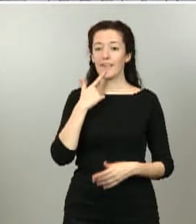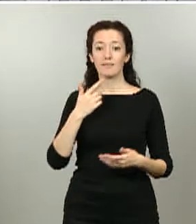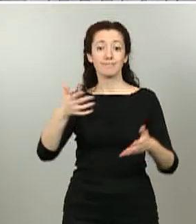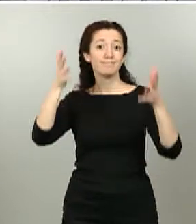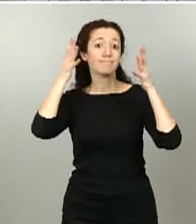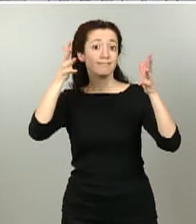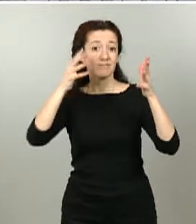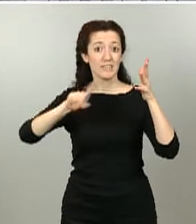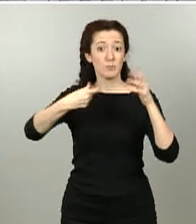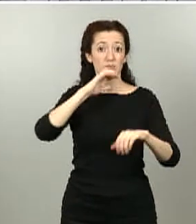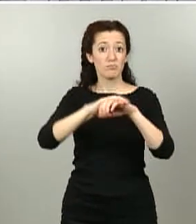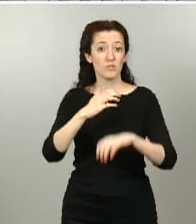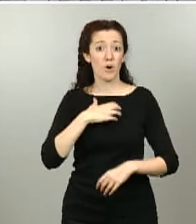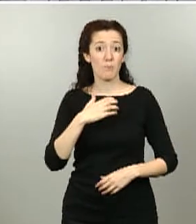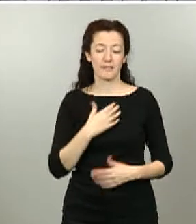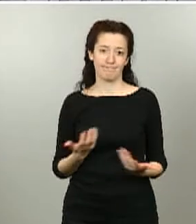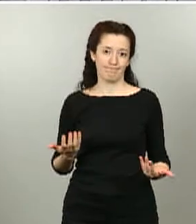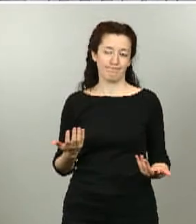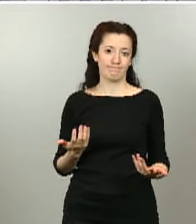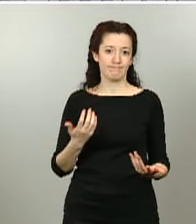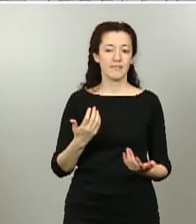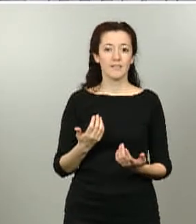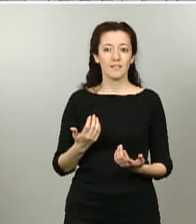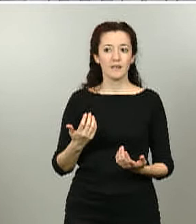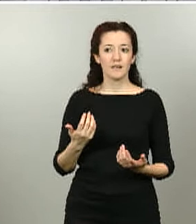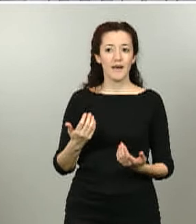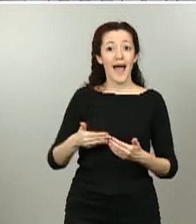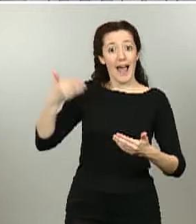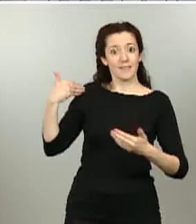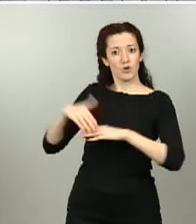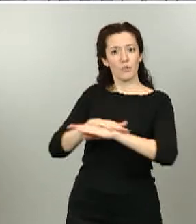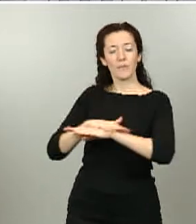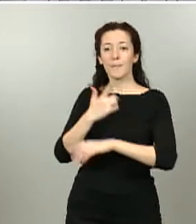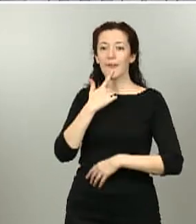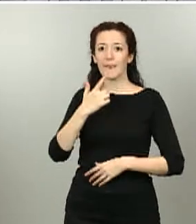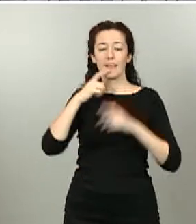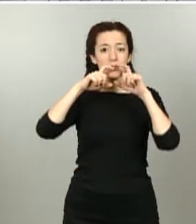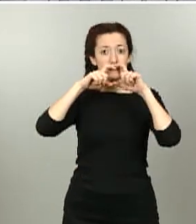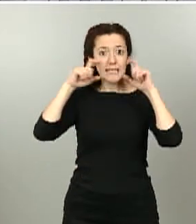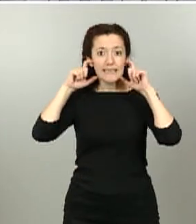no utilizó ni hizo obligatorio antes el uso generalizado de mascarillas porque no había en suficiente cantidad?